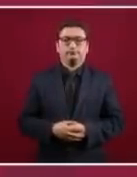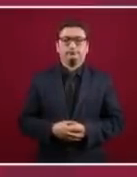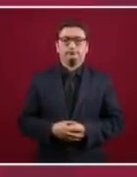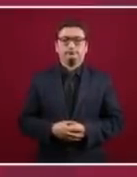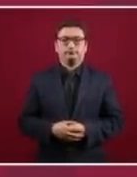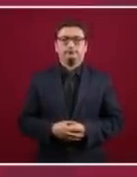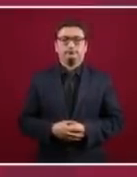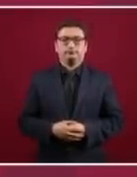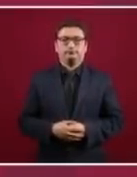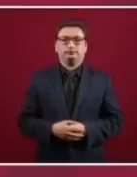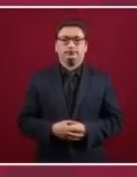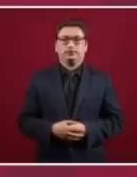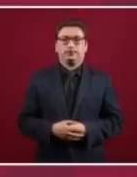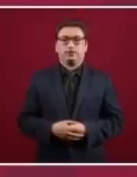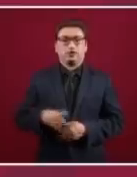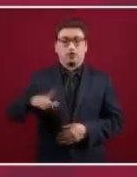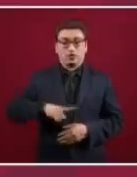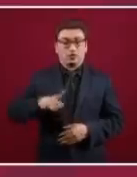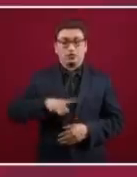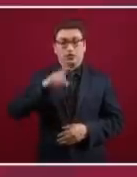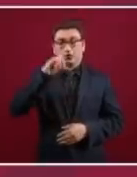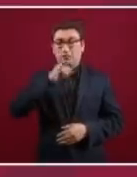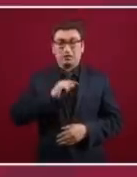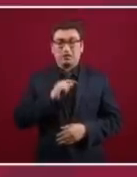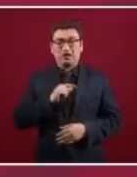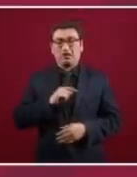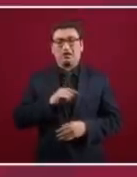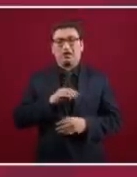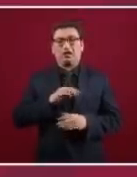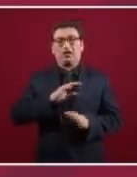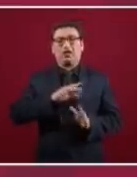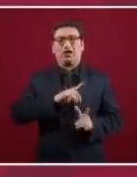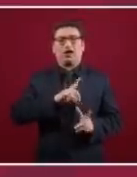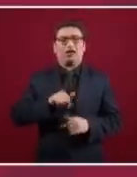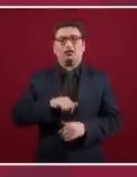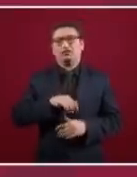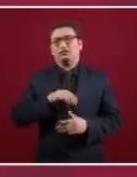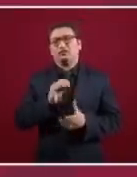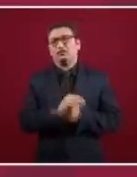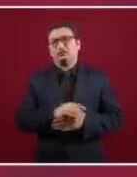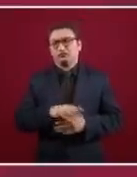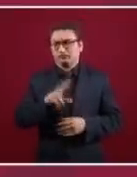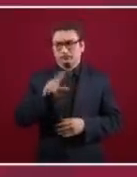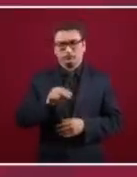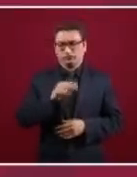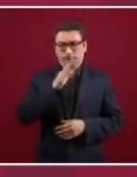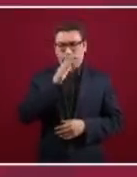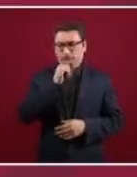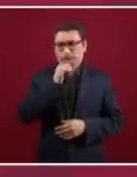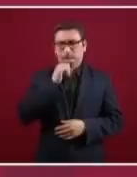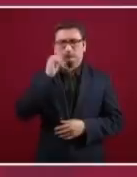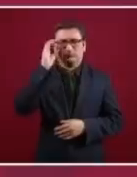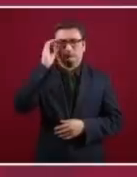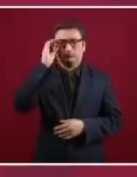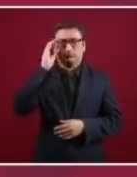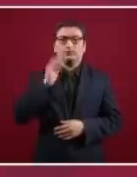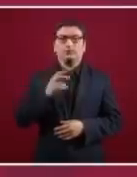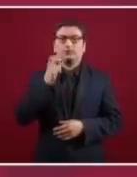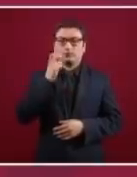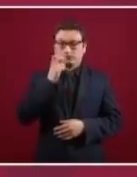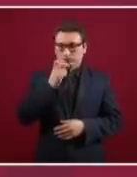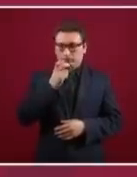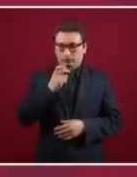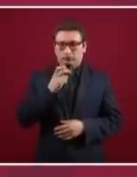se puede incumplir con esa responsabilidad por eso